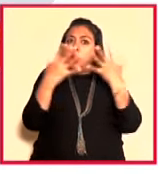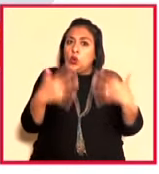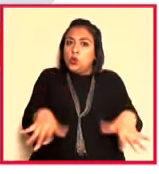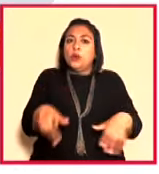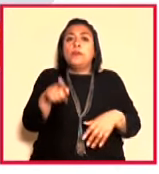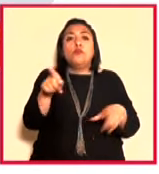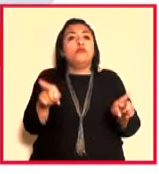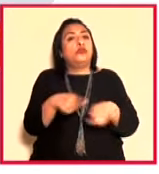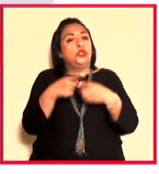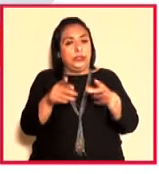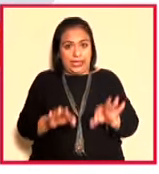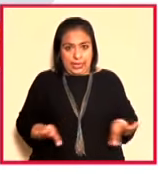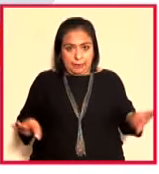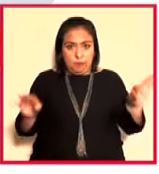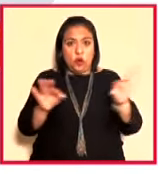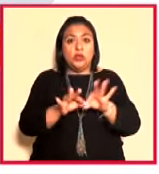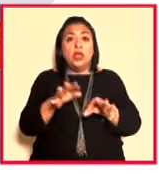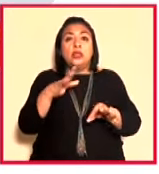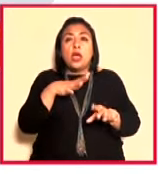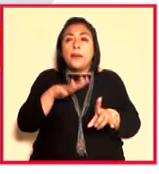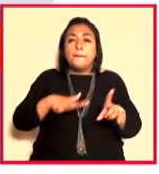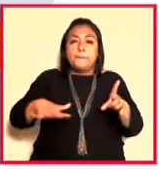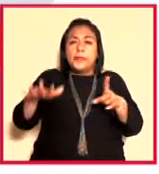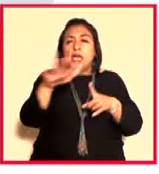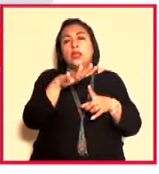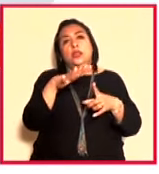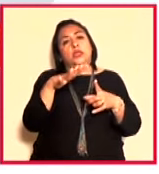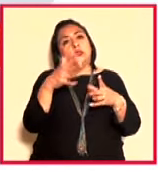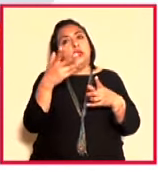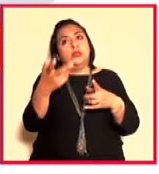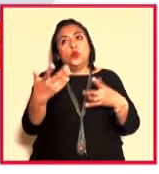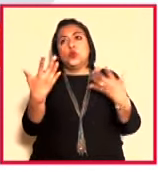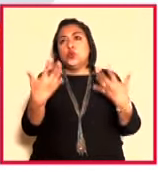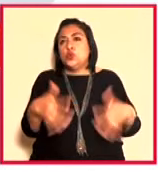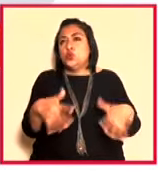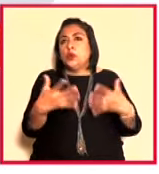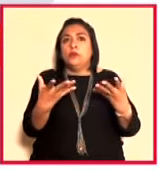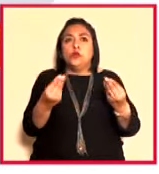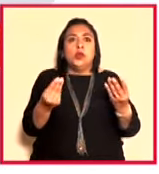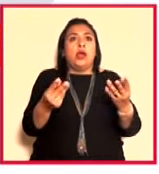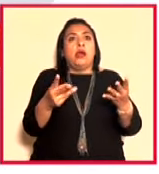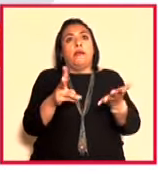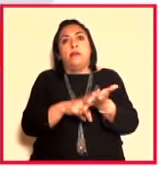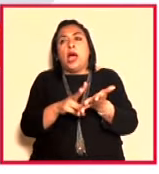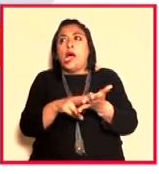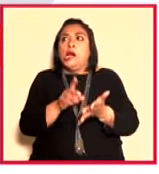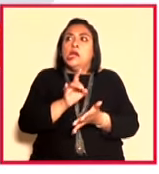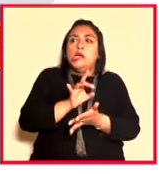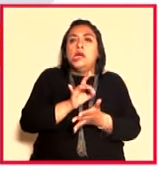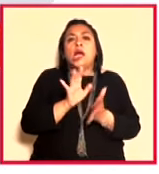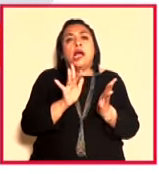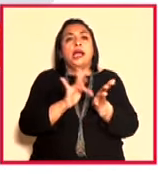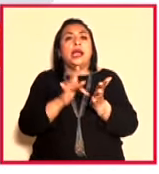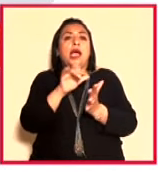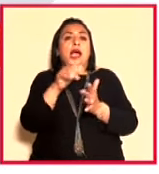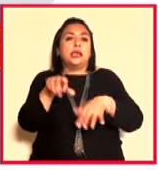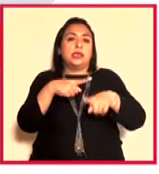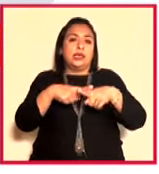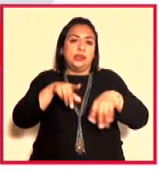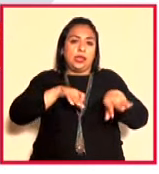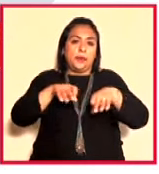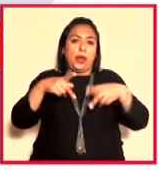es fundamental, crear estos ambientes, estas atmósferas épicas, muchas veces de suspenso, de terror, se logra gracias al trabajo de